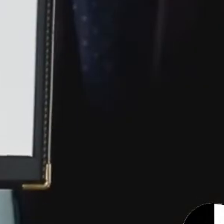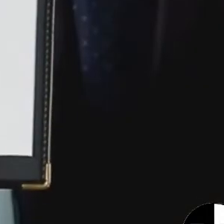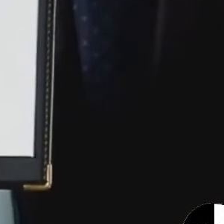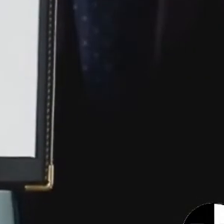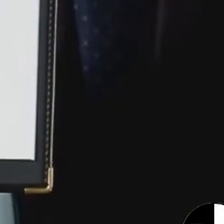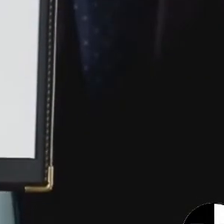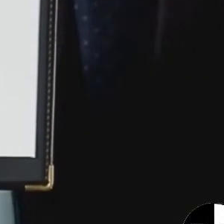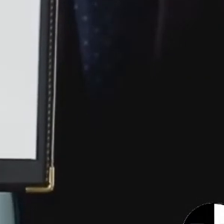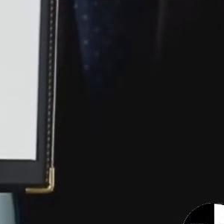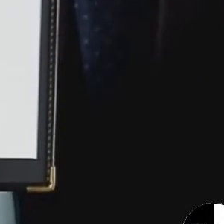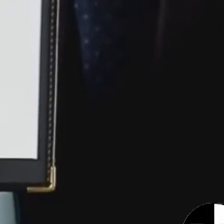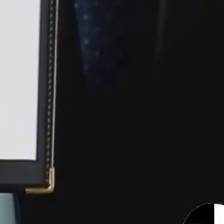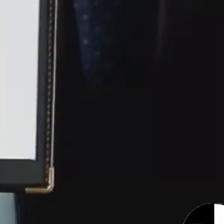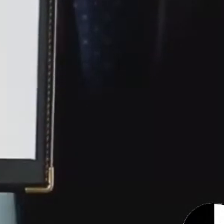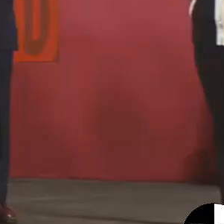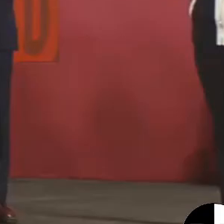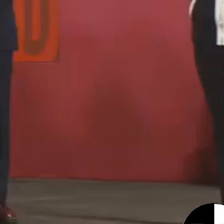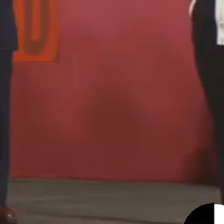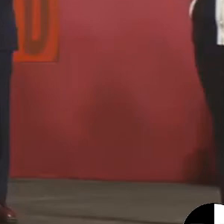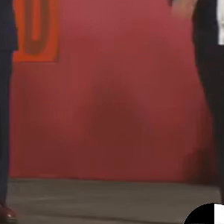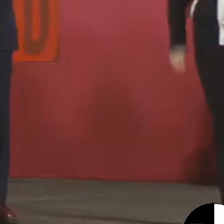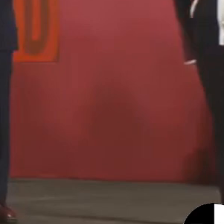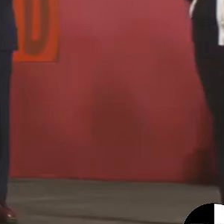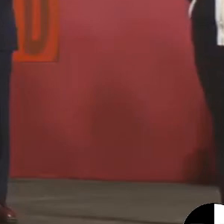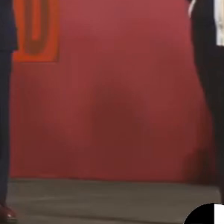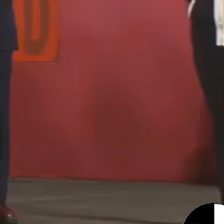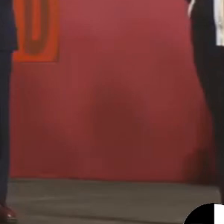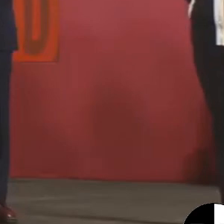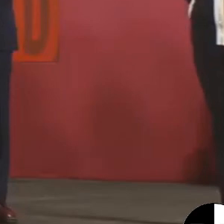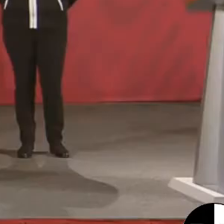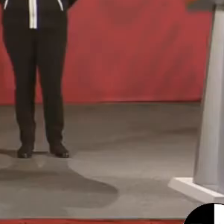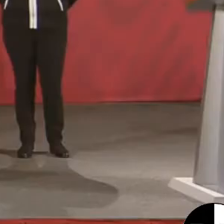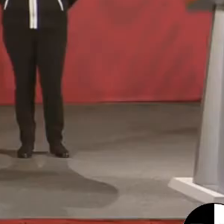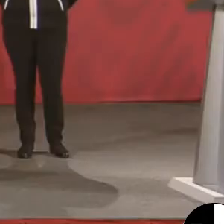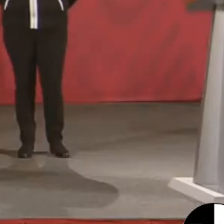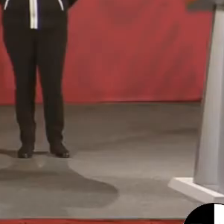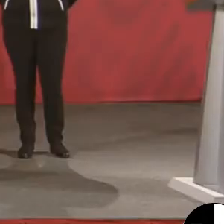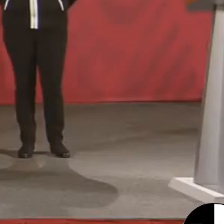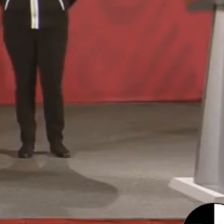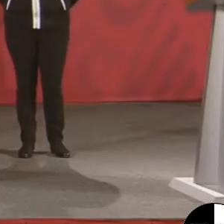De este lado, por favor.